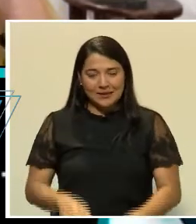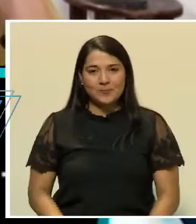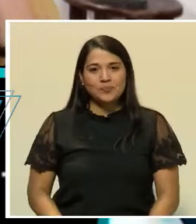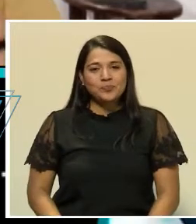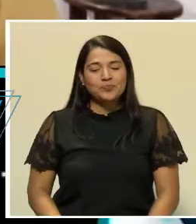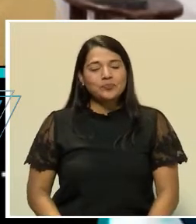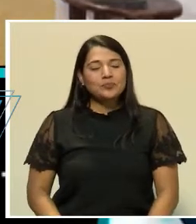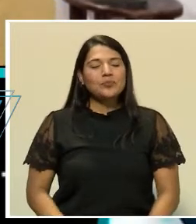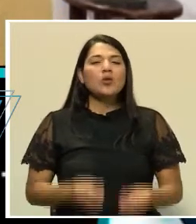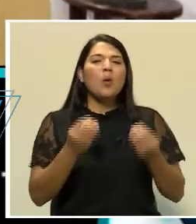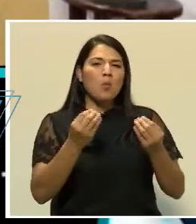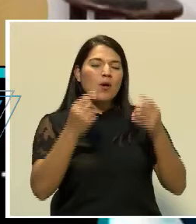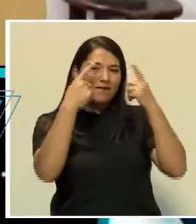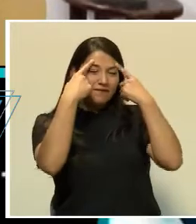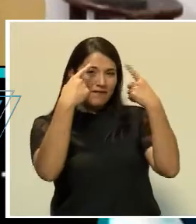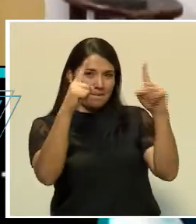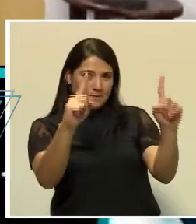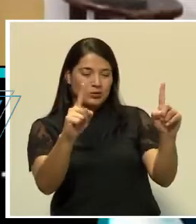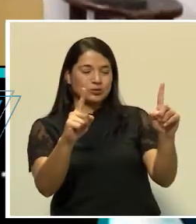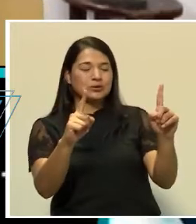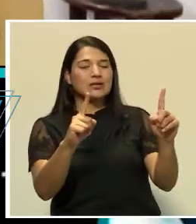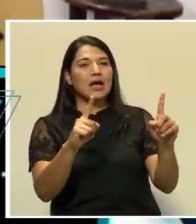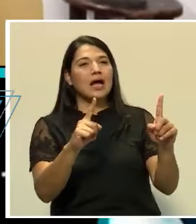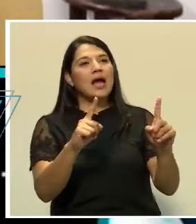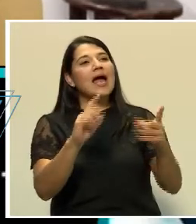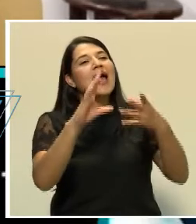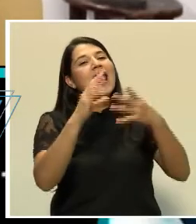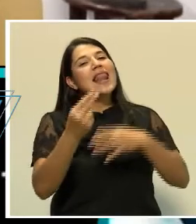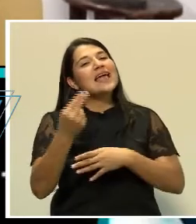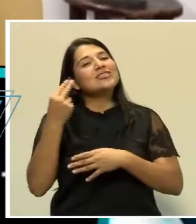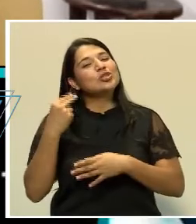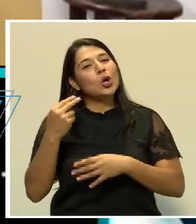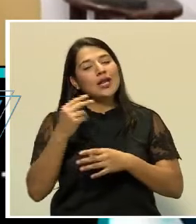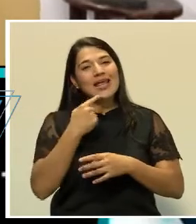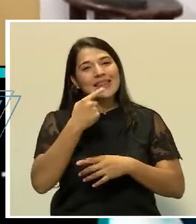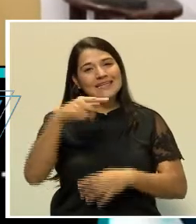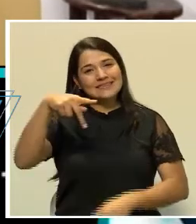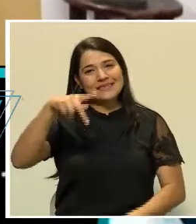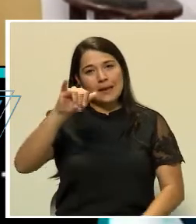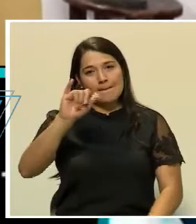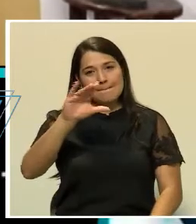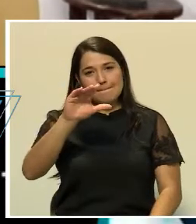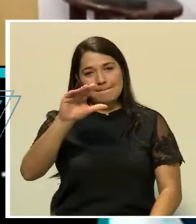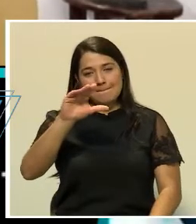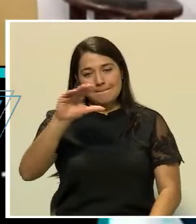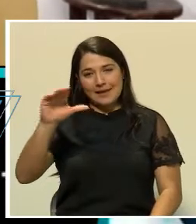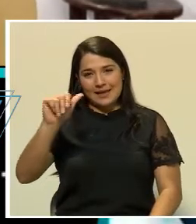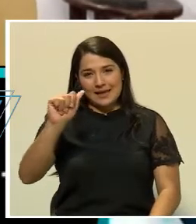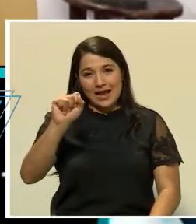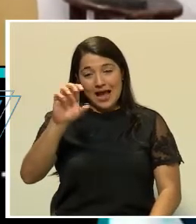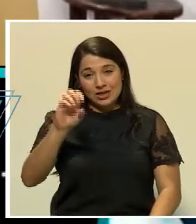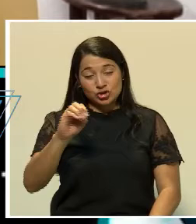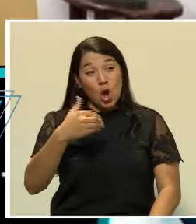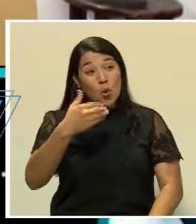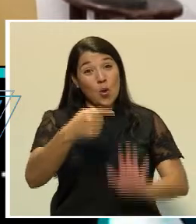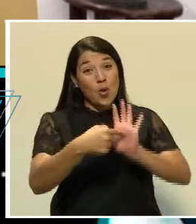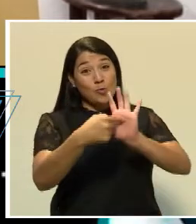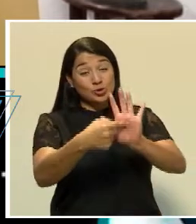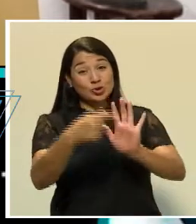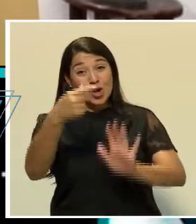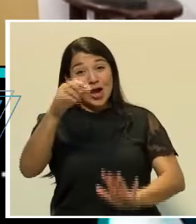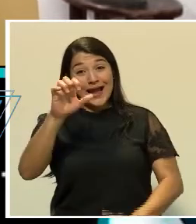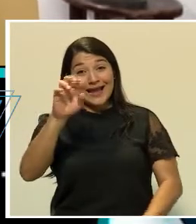Es conocidísima, pero viene a cuento la anécdota de Picasso cuando mostró el Guernica por primera